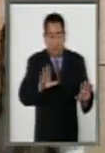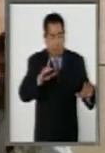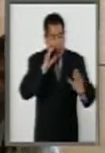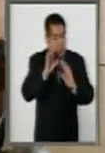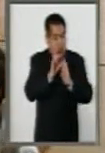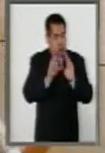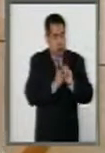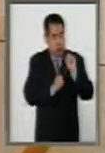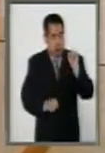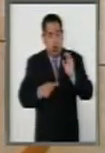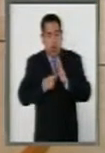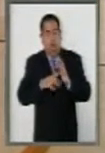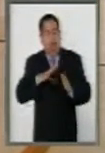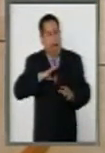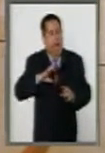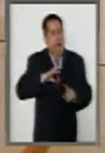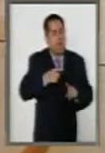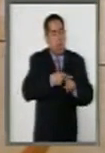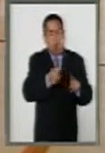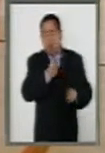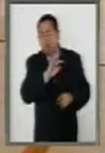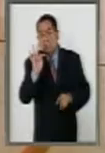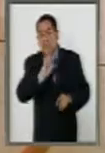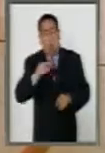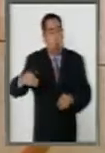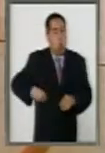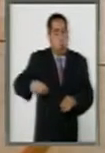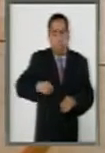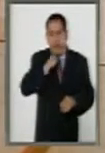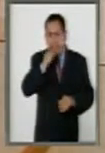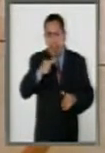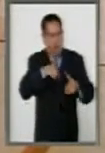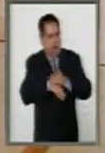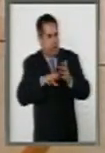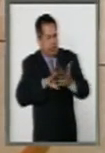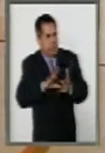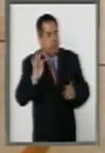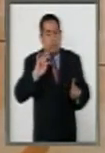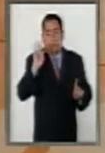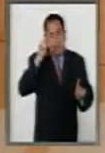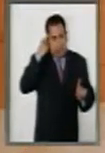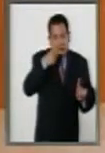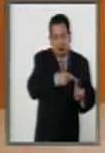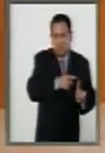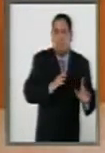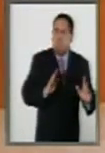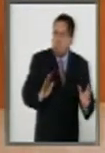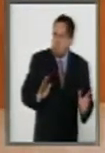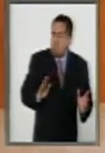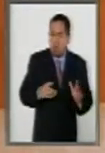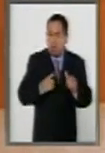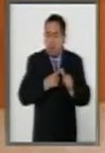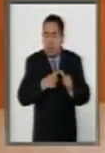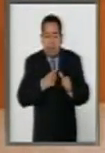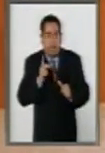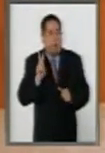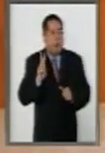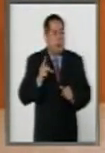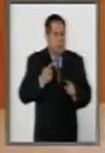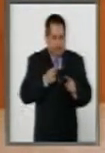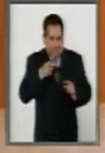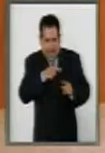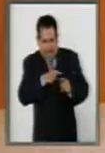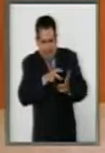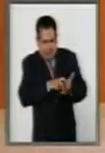la posibilidad de que haya personas inocentes en los centros penitenciarios. De ahí que se debe buscar